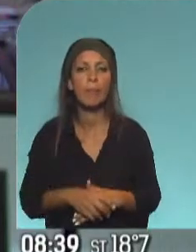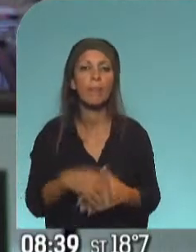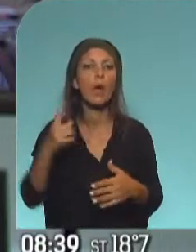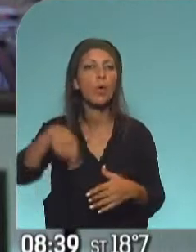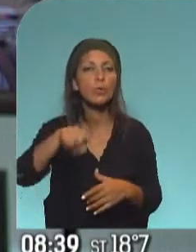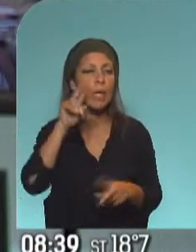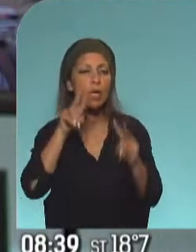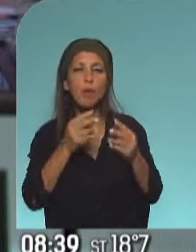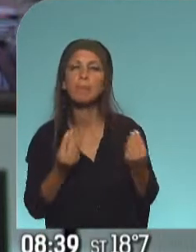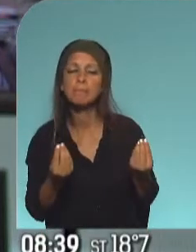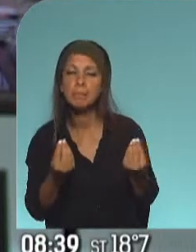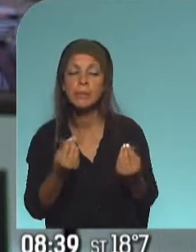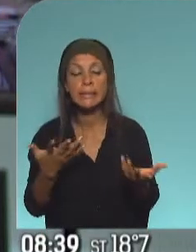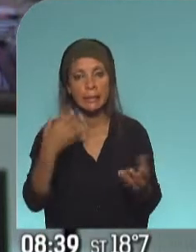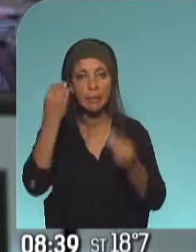mucha preocupación.